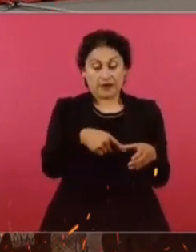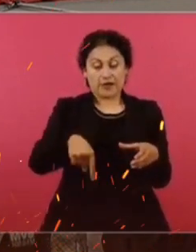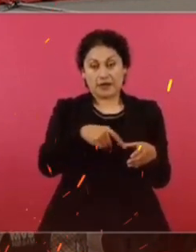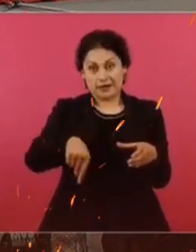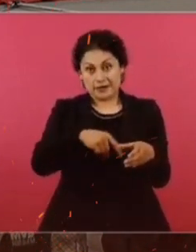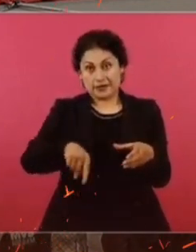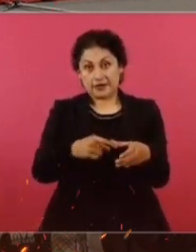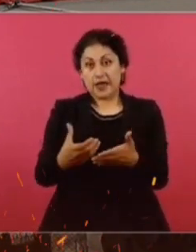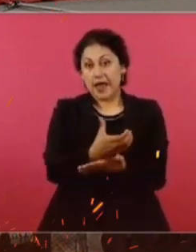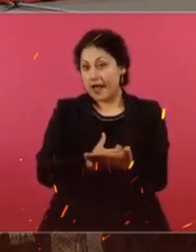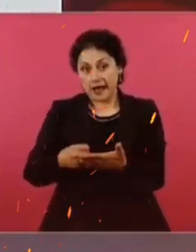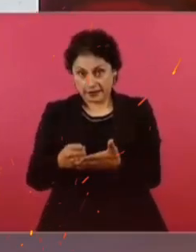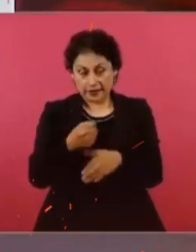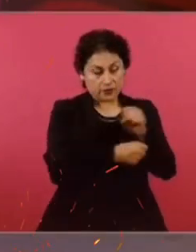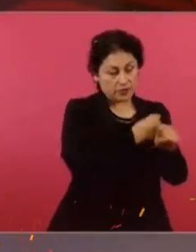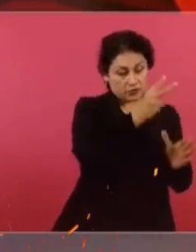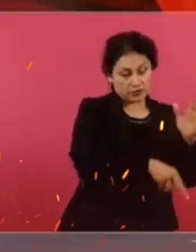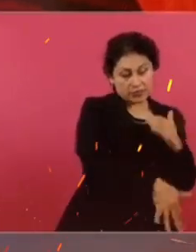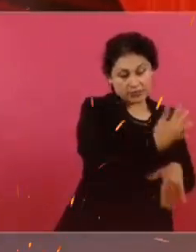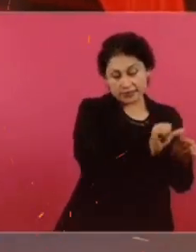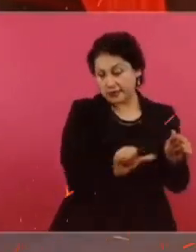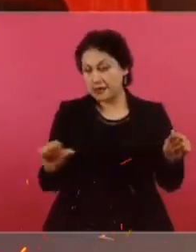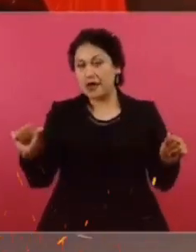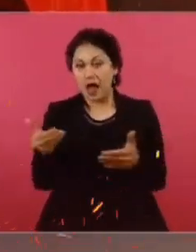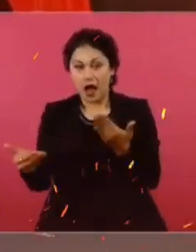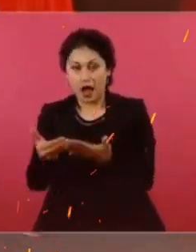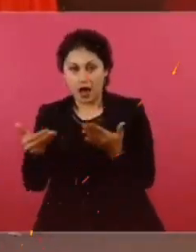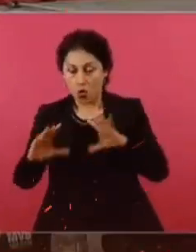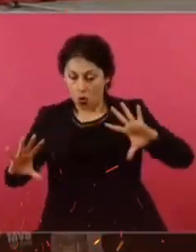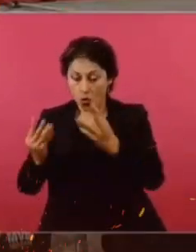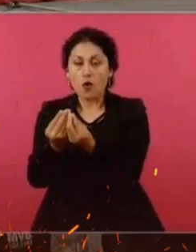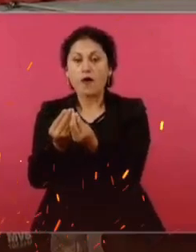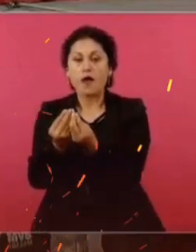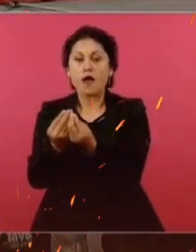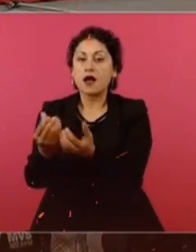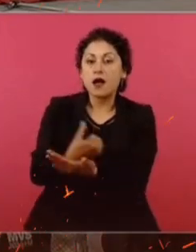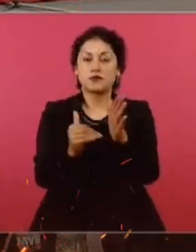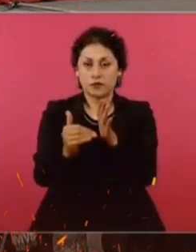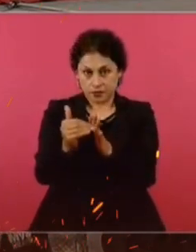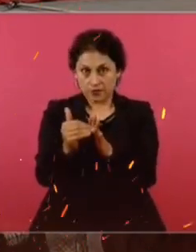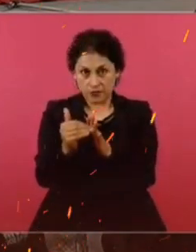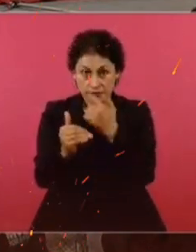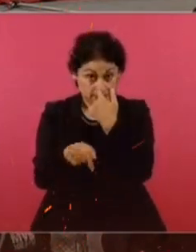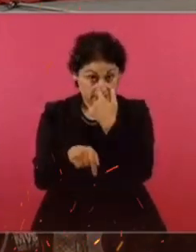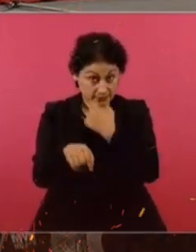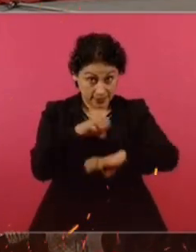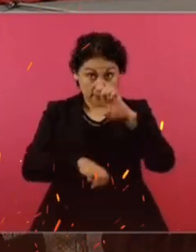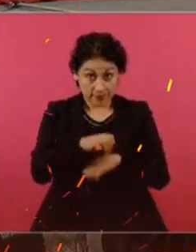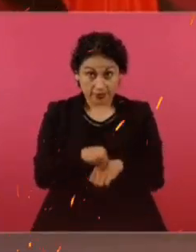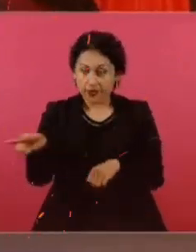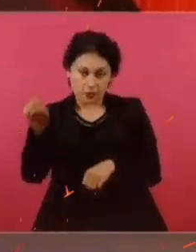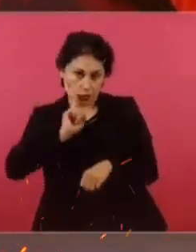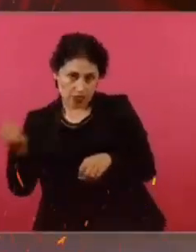del 15 hasta la fecha, facturó 1.065 millones. La empresa de la señora